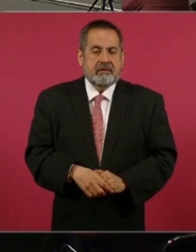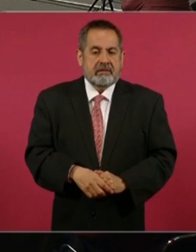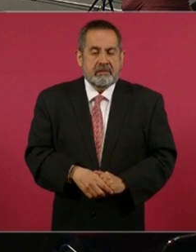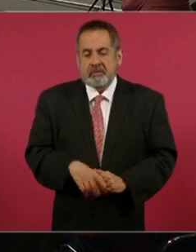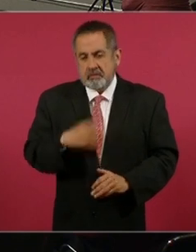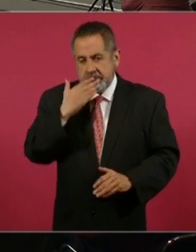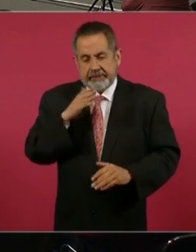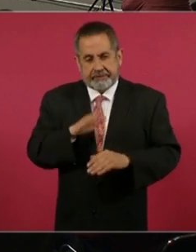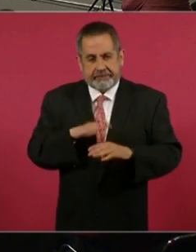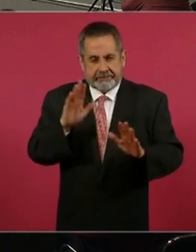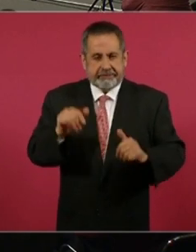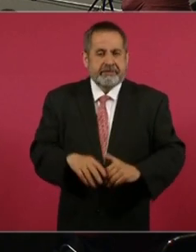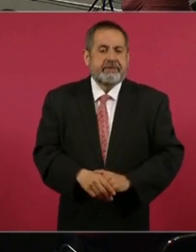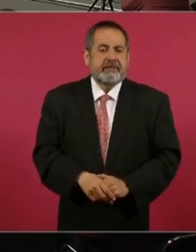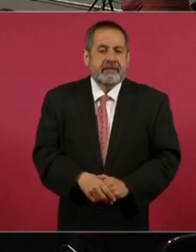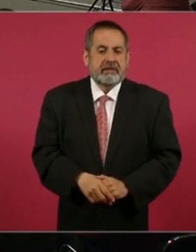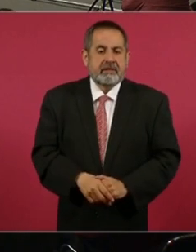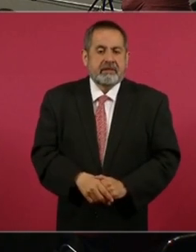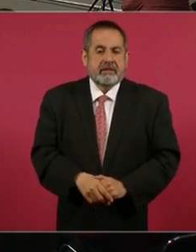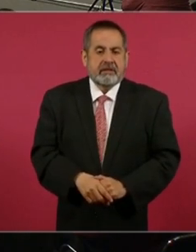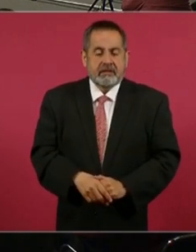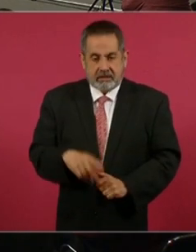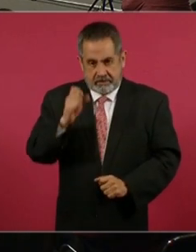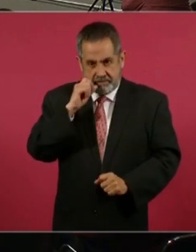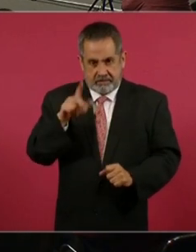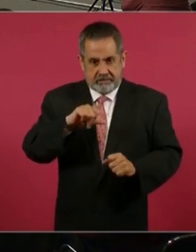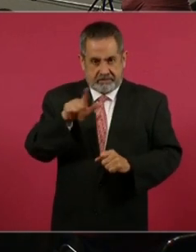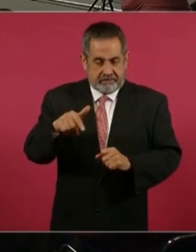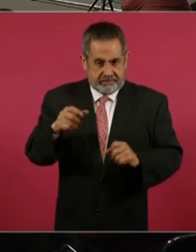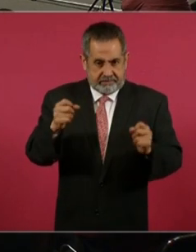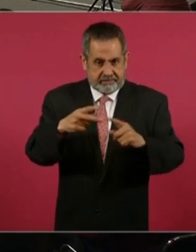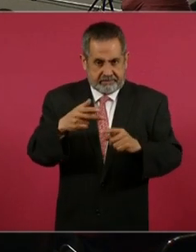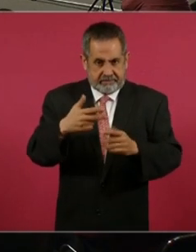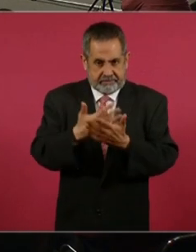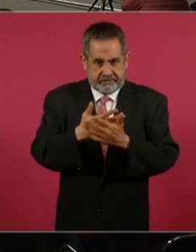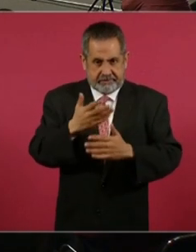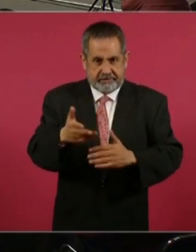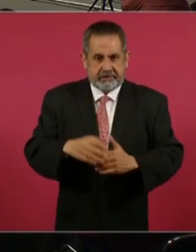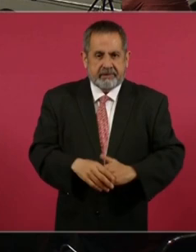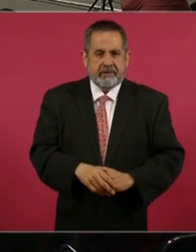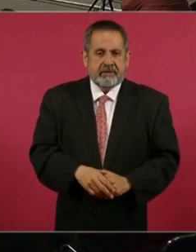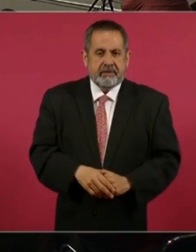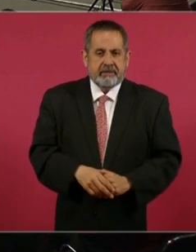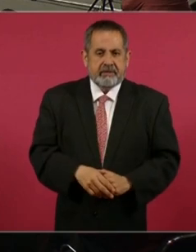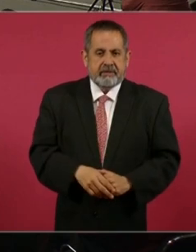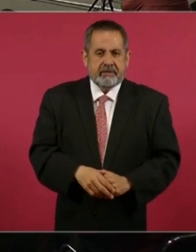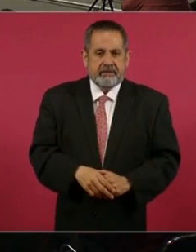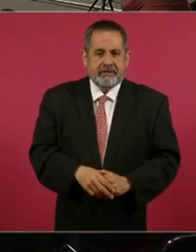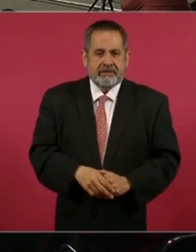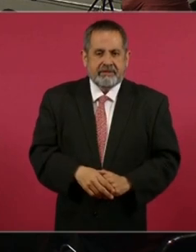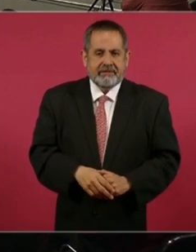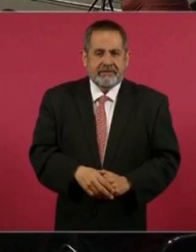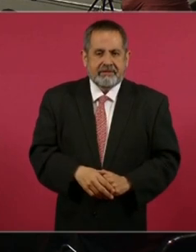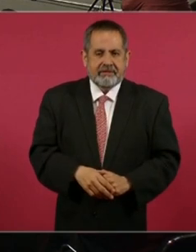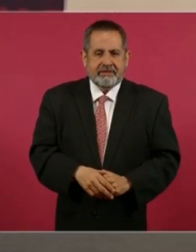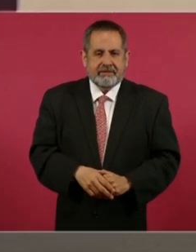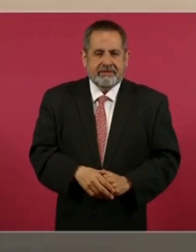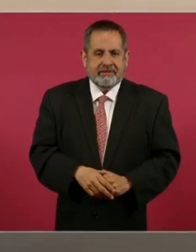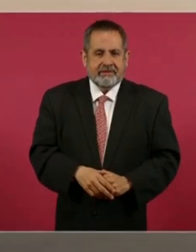Pues muy bien. Estamos pendientes, ¿sí?